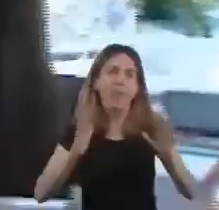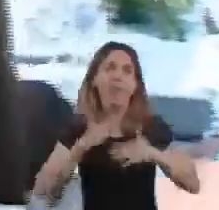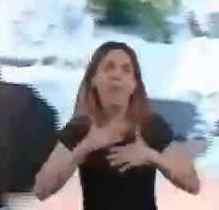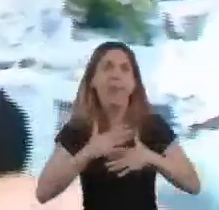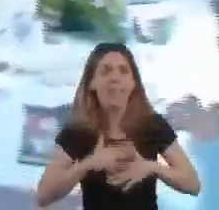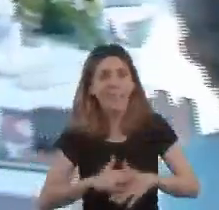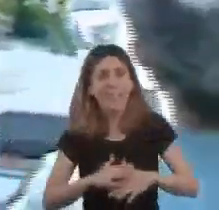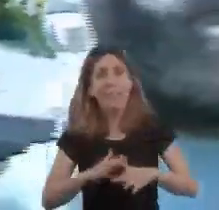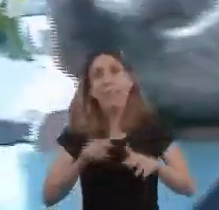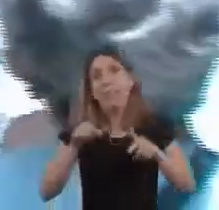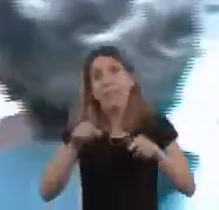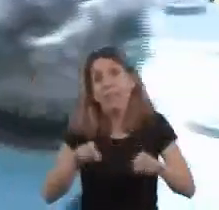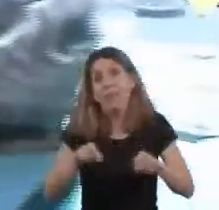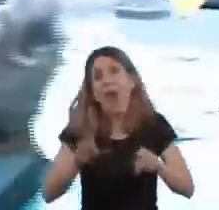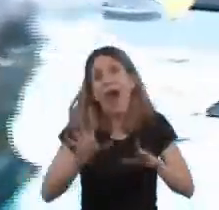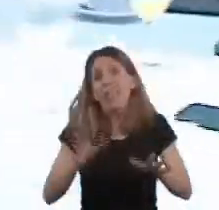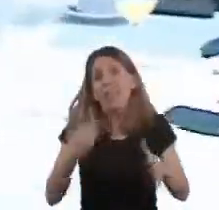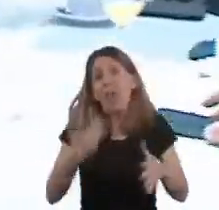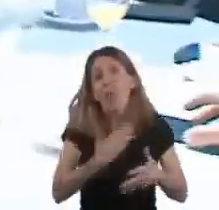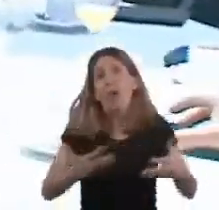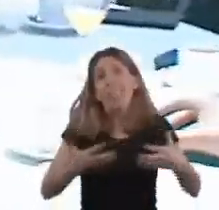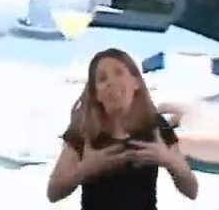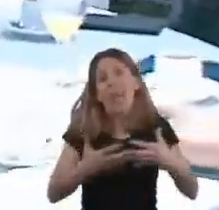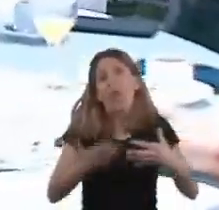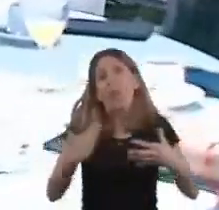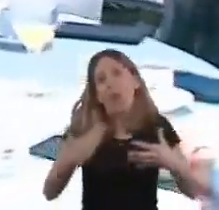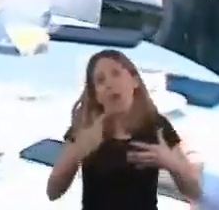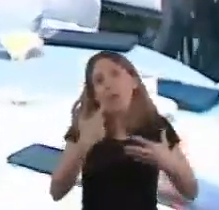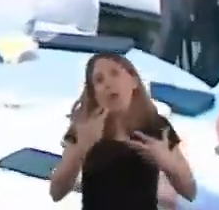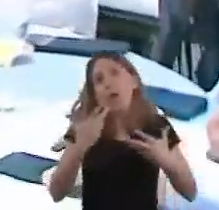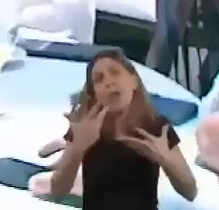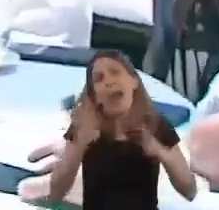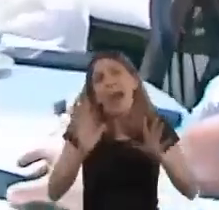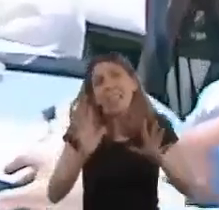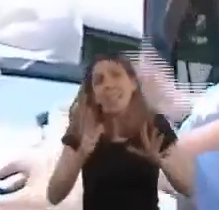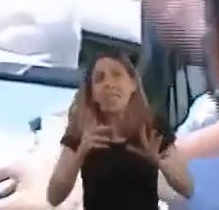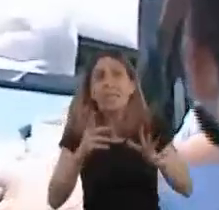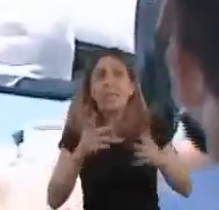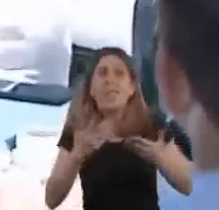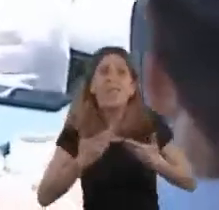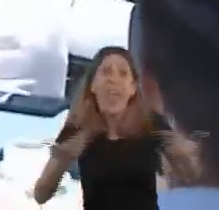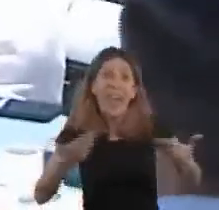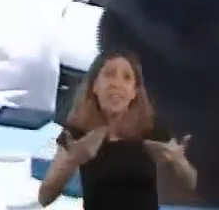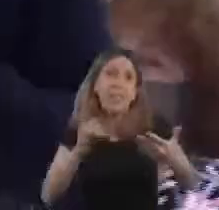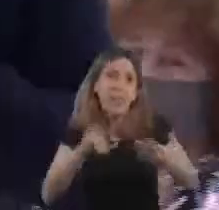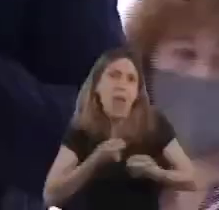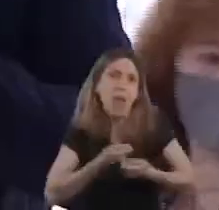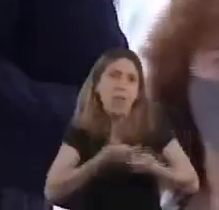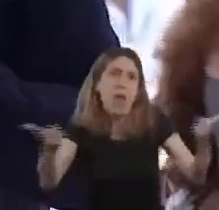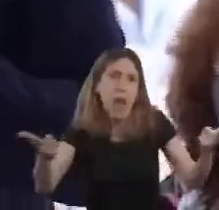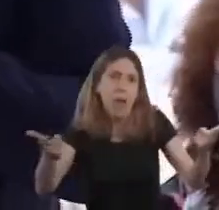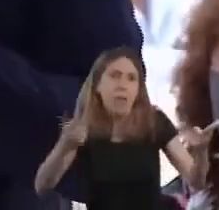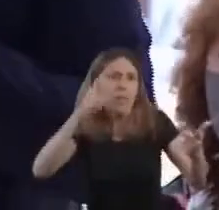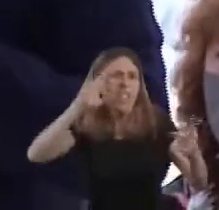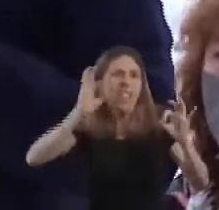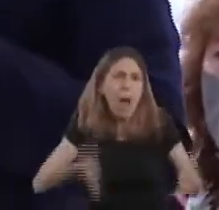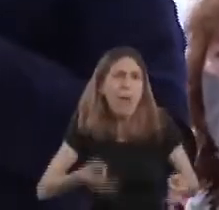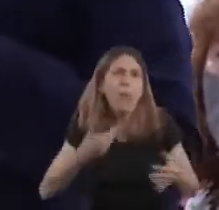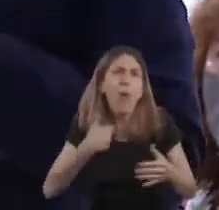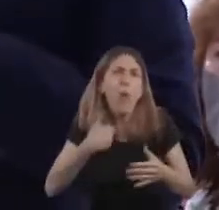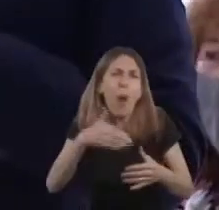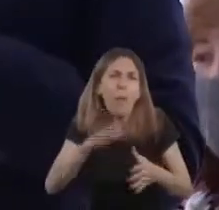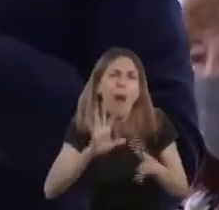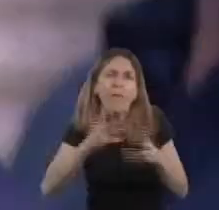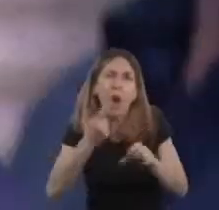es lo que podemos hacer desde el Estado por ustedes, felices de hacerlos, convencidos de que vamos en el